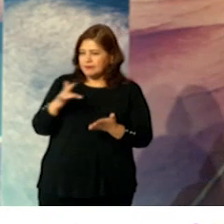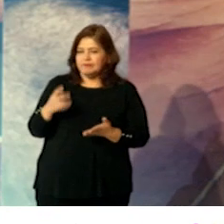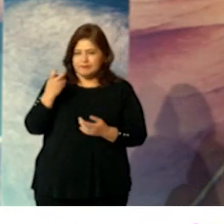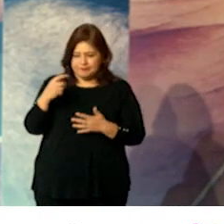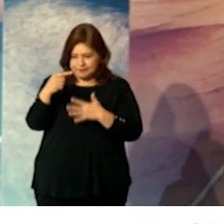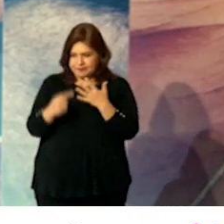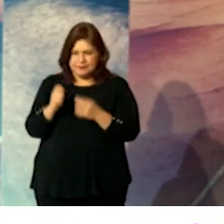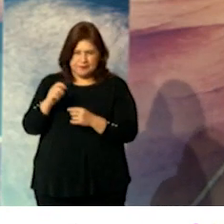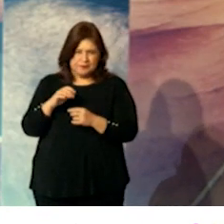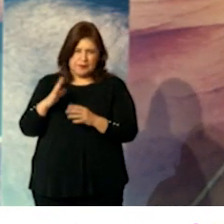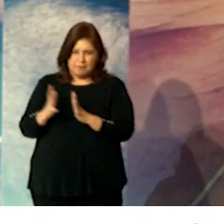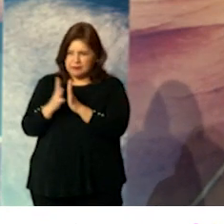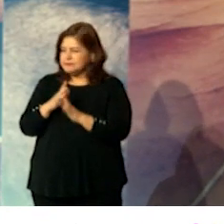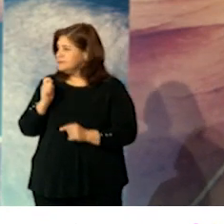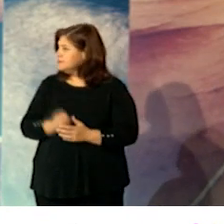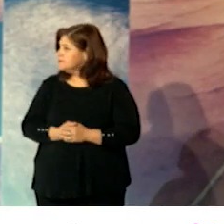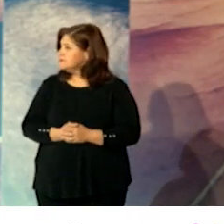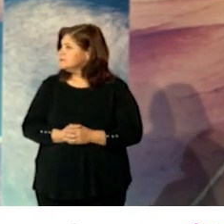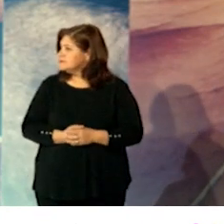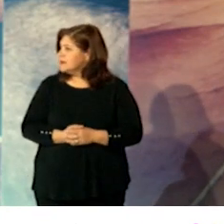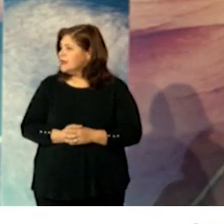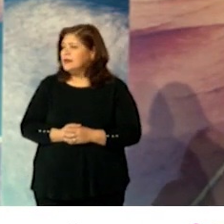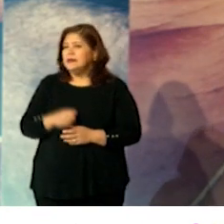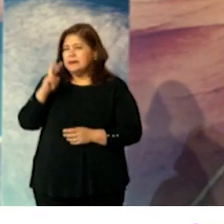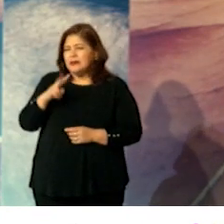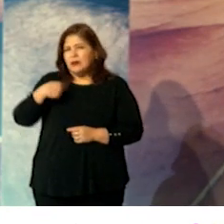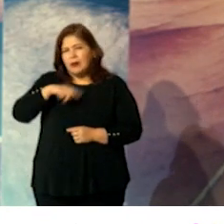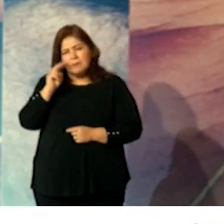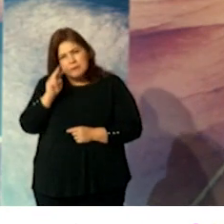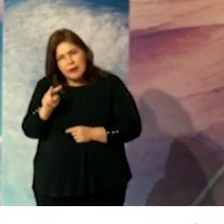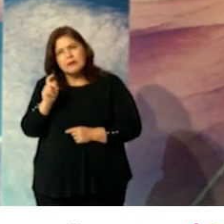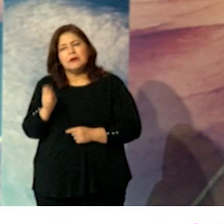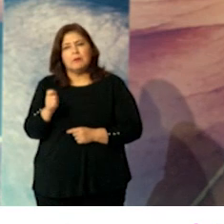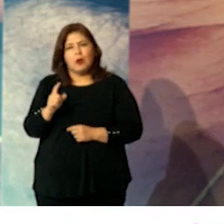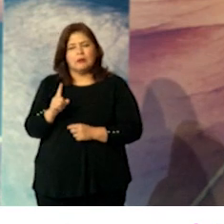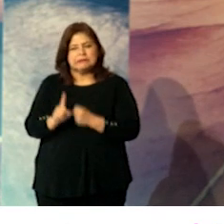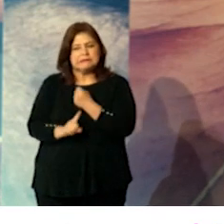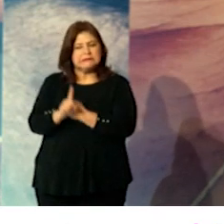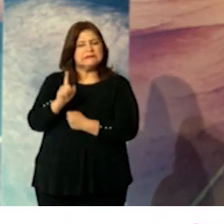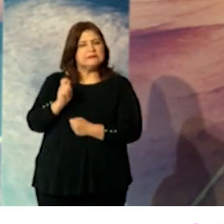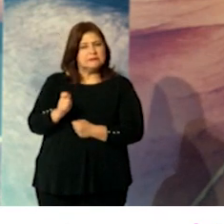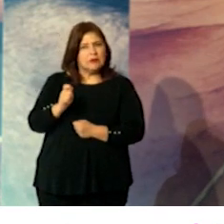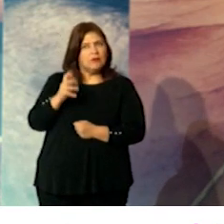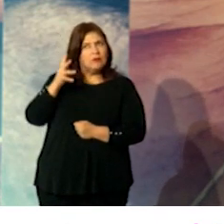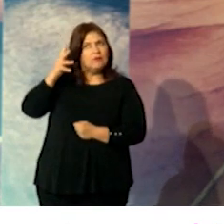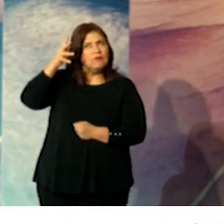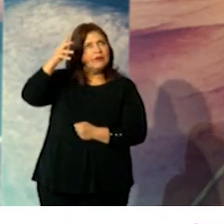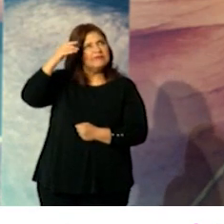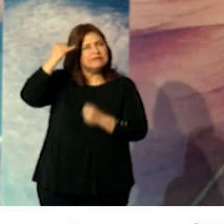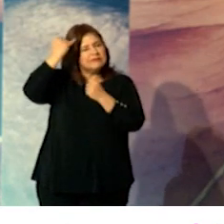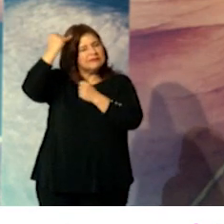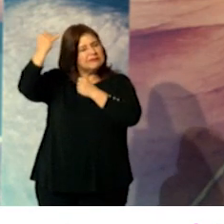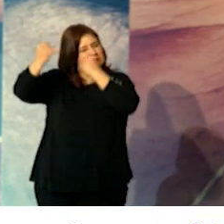estas participaciones. Yo creo que estamos viendo esta dificultad que tenemos de imaginar futuros, y ya nos planteaban